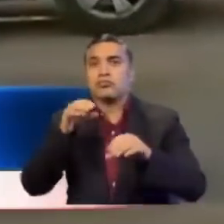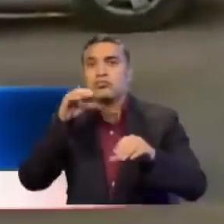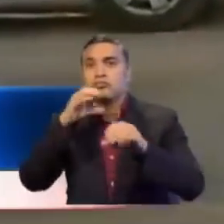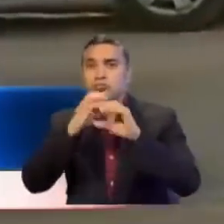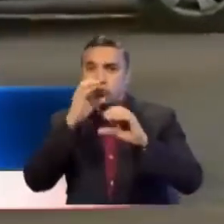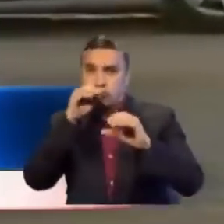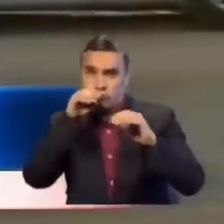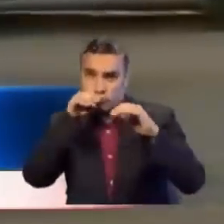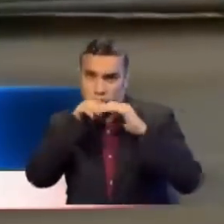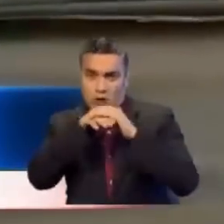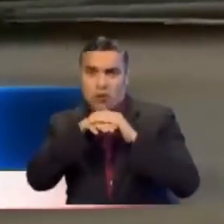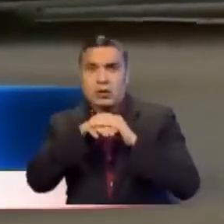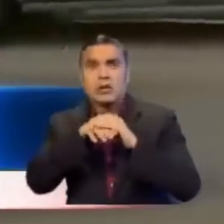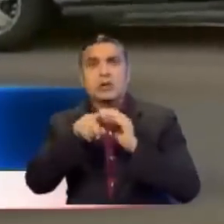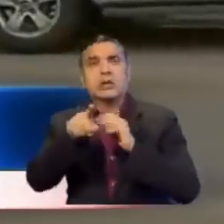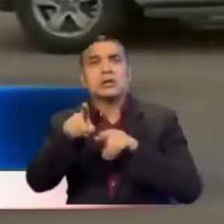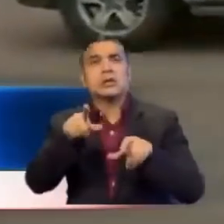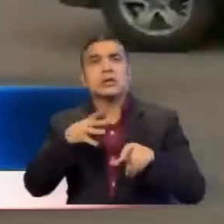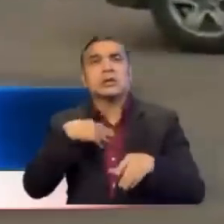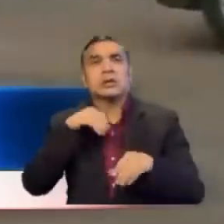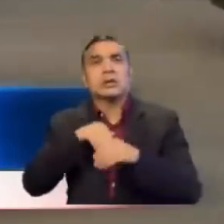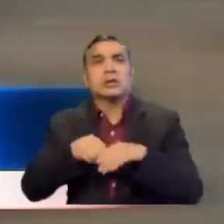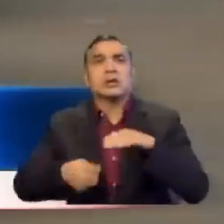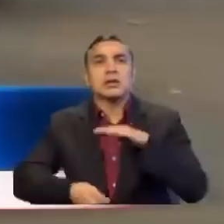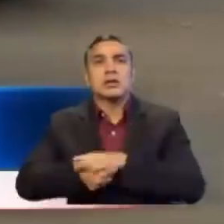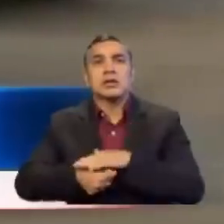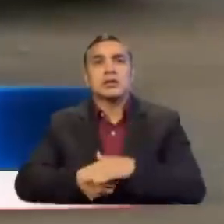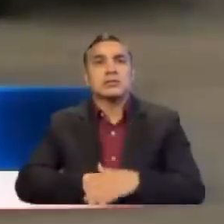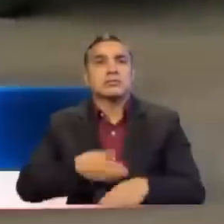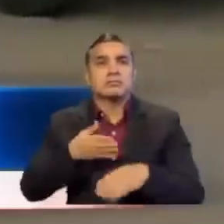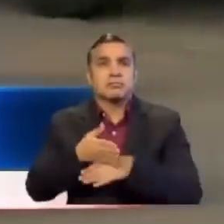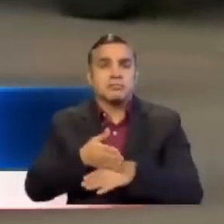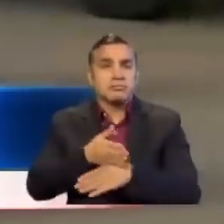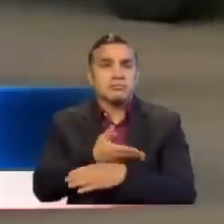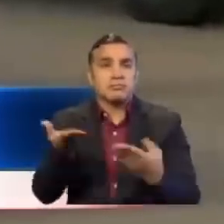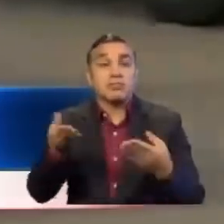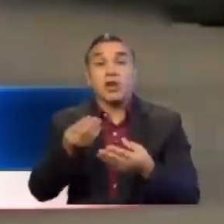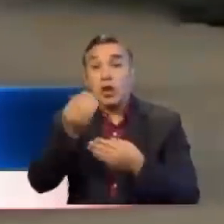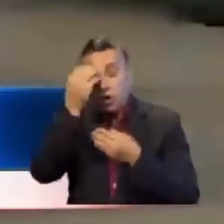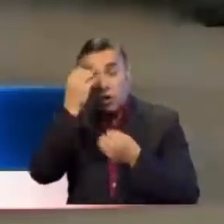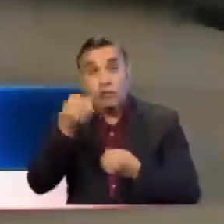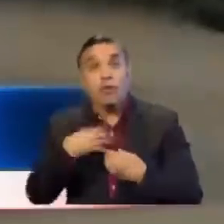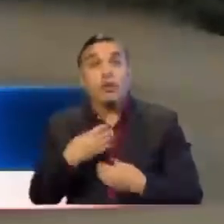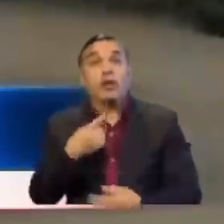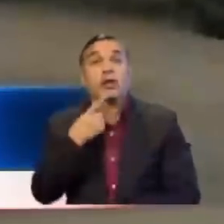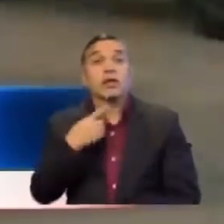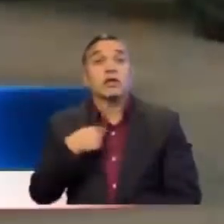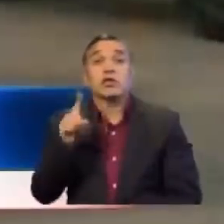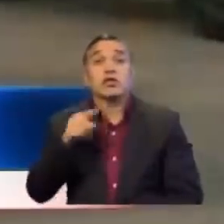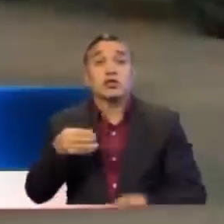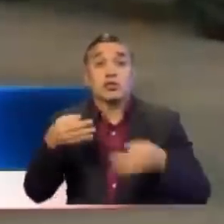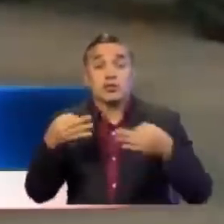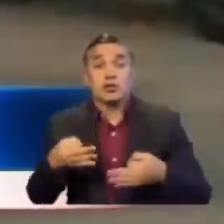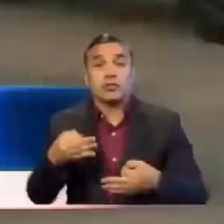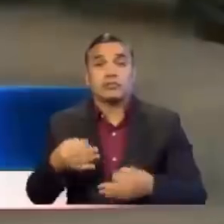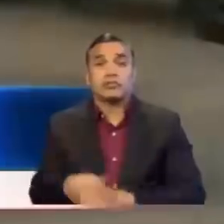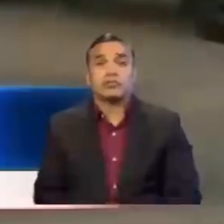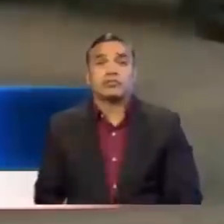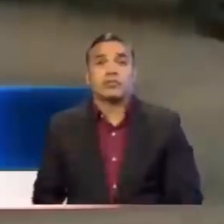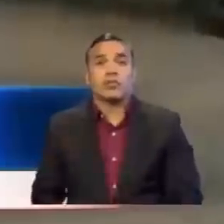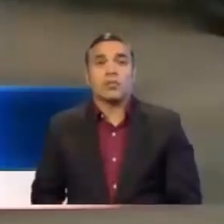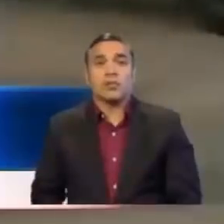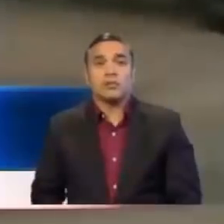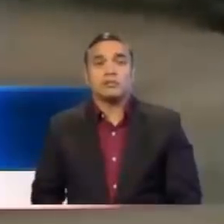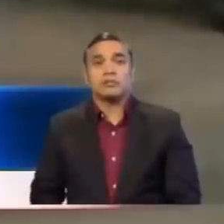lugares específicos donde ellos están escondiendo armamento. Es la información que extraoficialmente nos ha llegado por